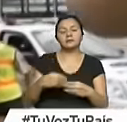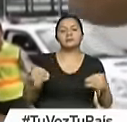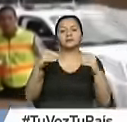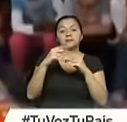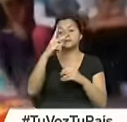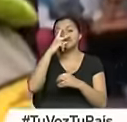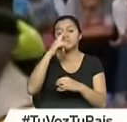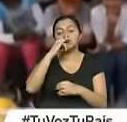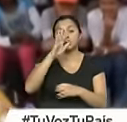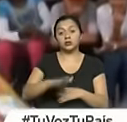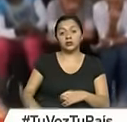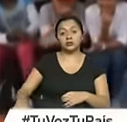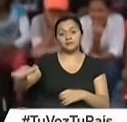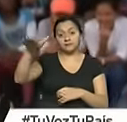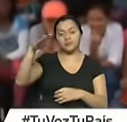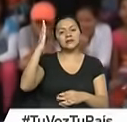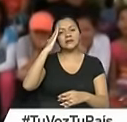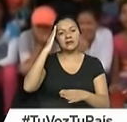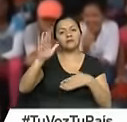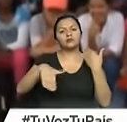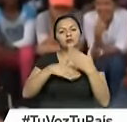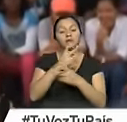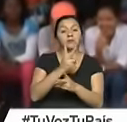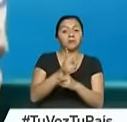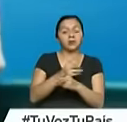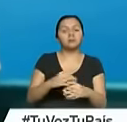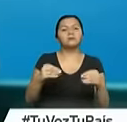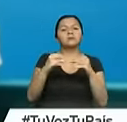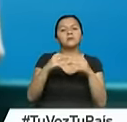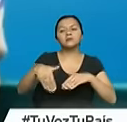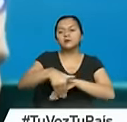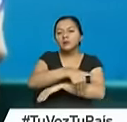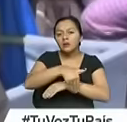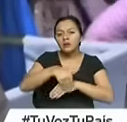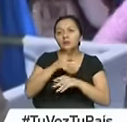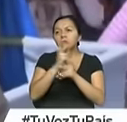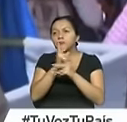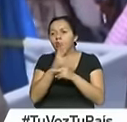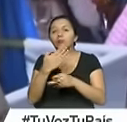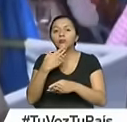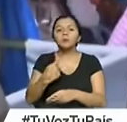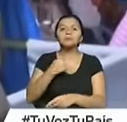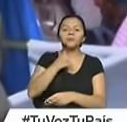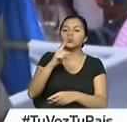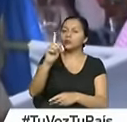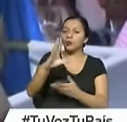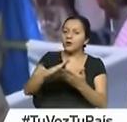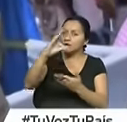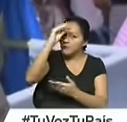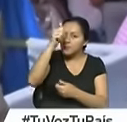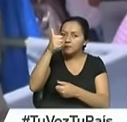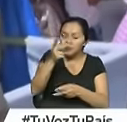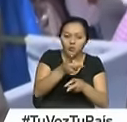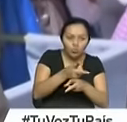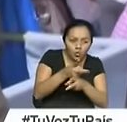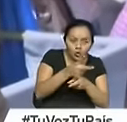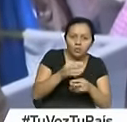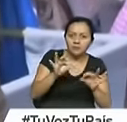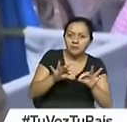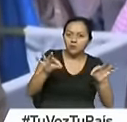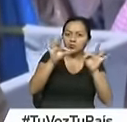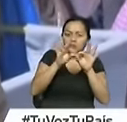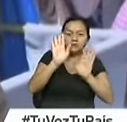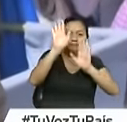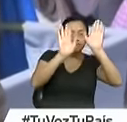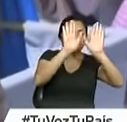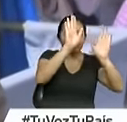es que desde pequeño conozcan los peligros que existen en las calles, los peligros que existen, para que aprendan a cuidarse y sean partícipes